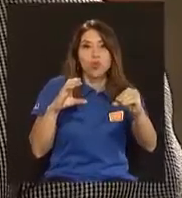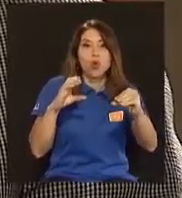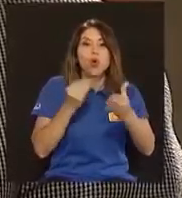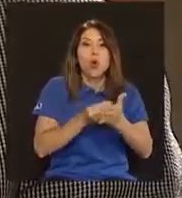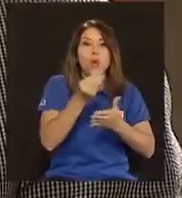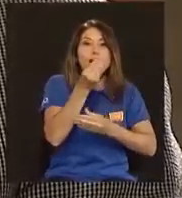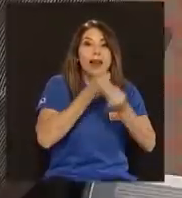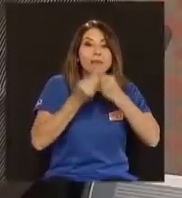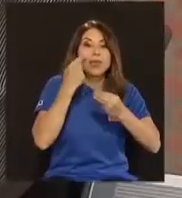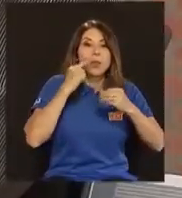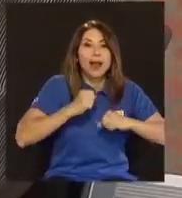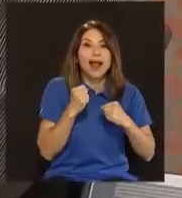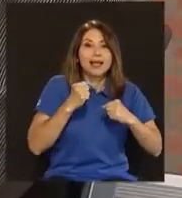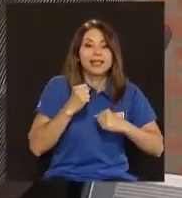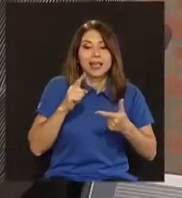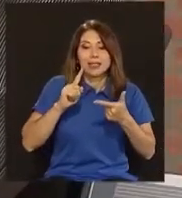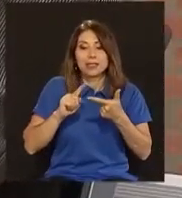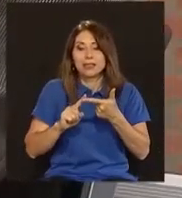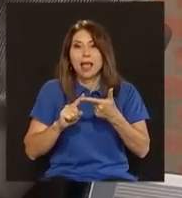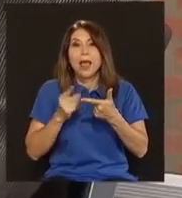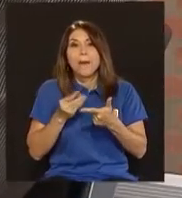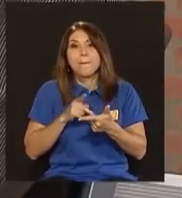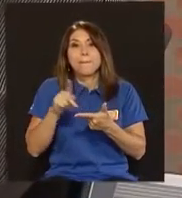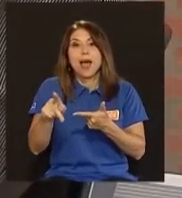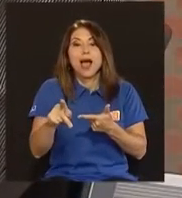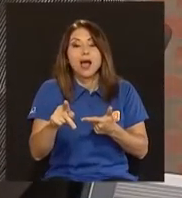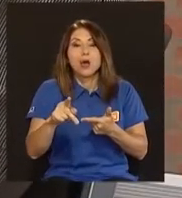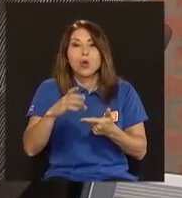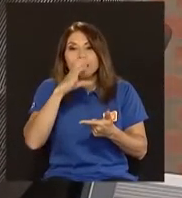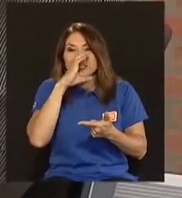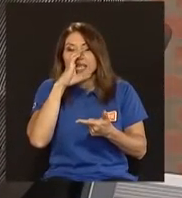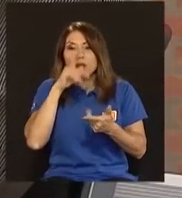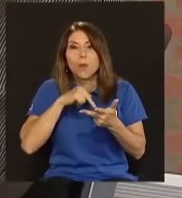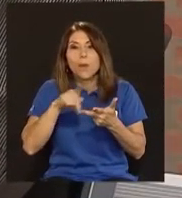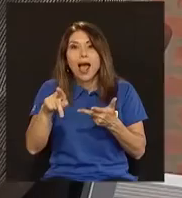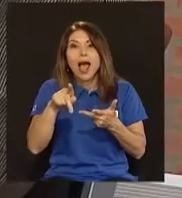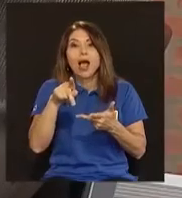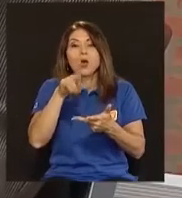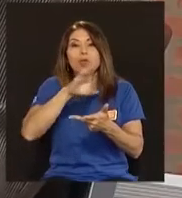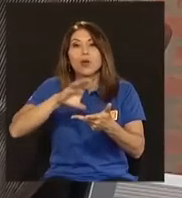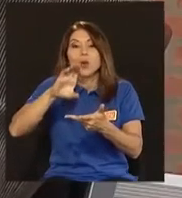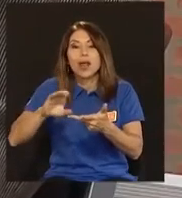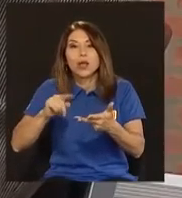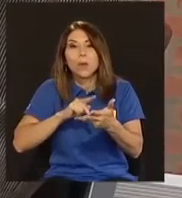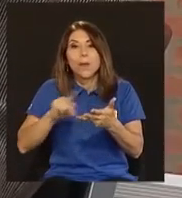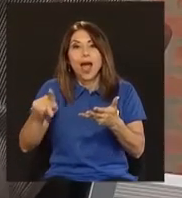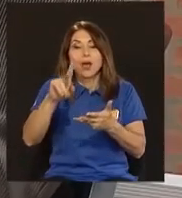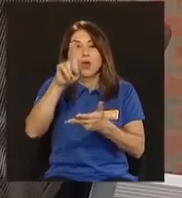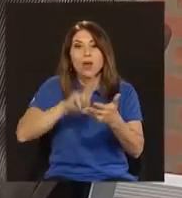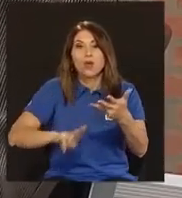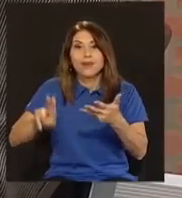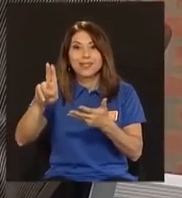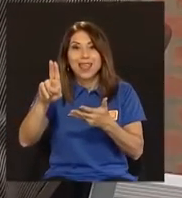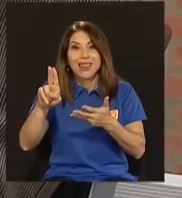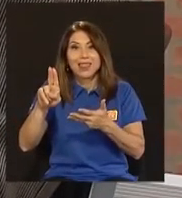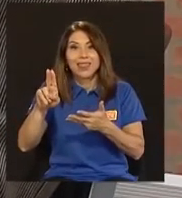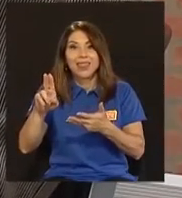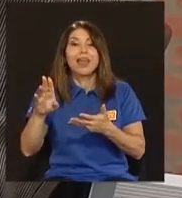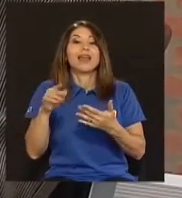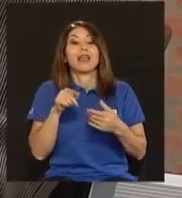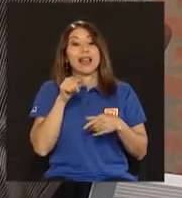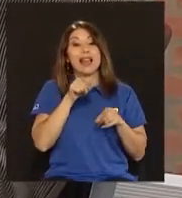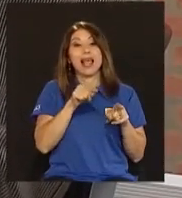alimentar los cerdos, el pago de la escuela de los chiquillos o el pago de un muchacho que ya está a nivel de universitario. Las funcionarias de la